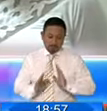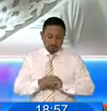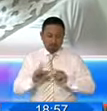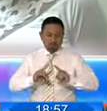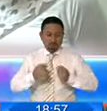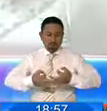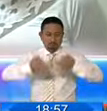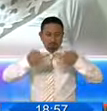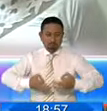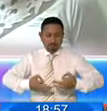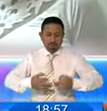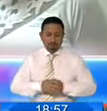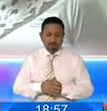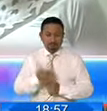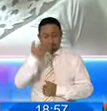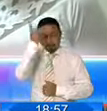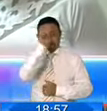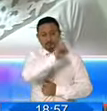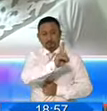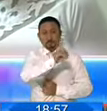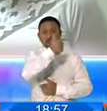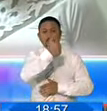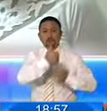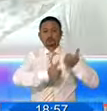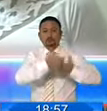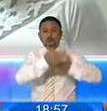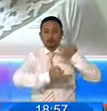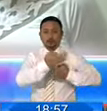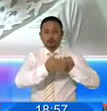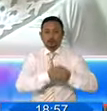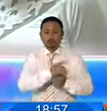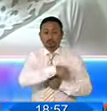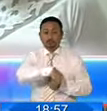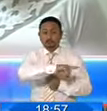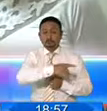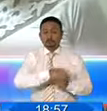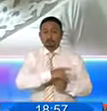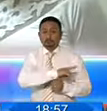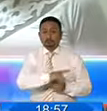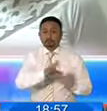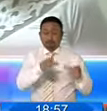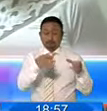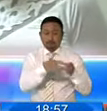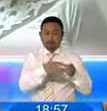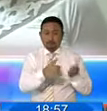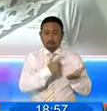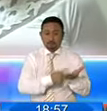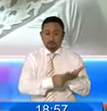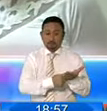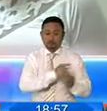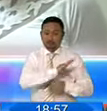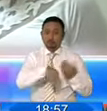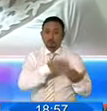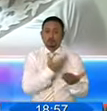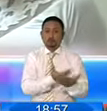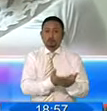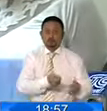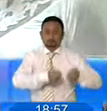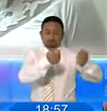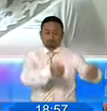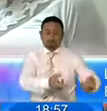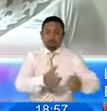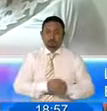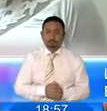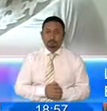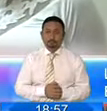entereza, en manos de la decisión de los señores jueces, que sabrán valorar en su conjunto toda la prueba presentada. Como parte de